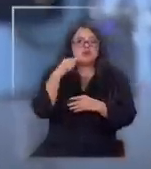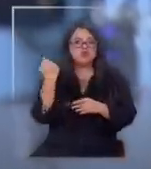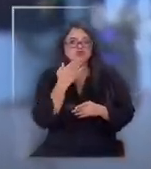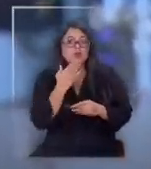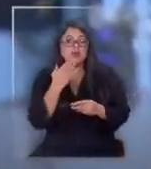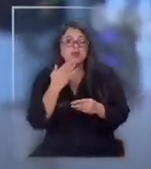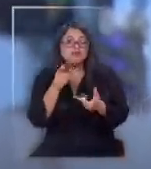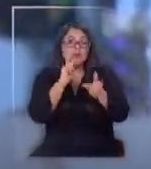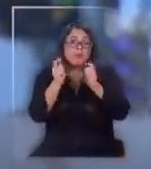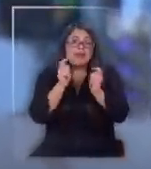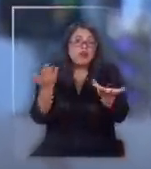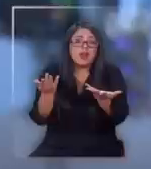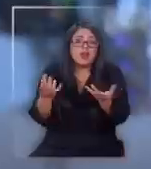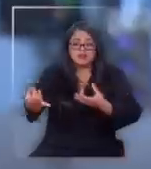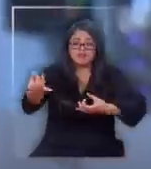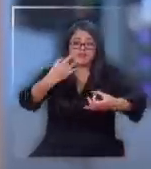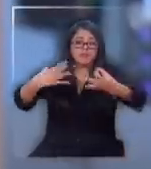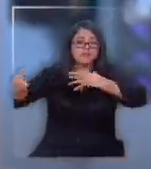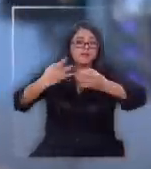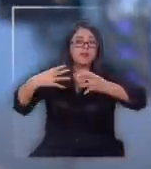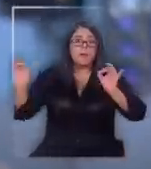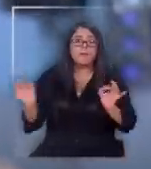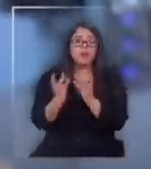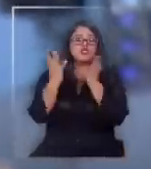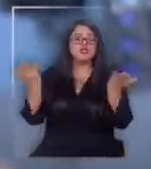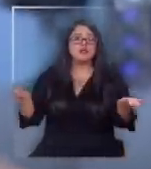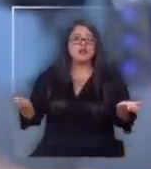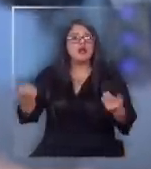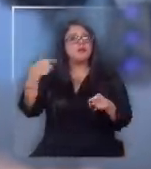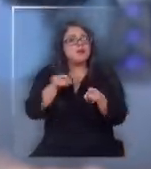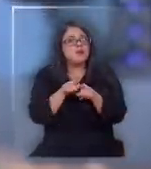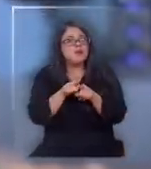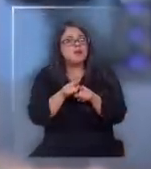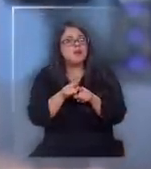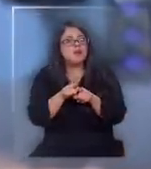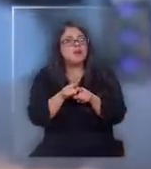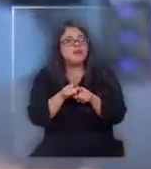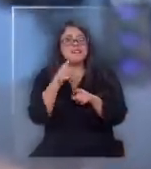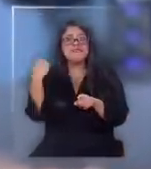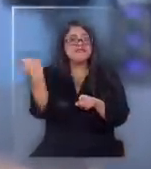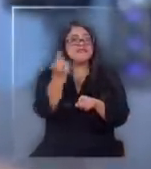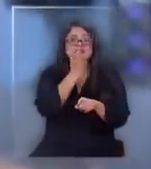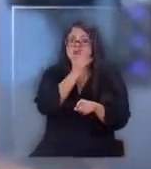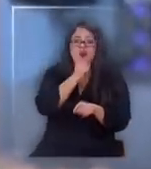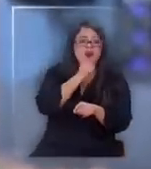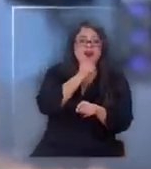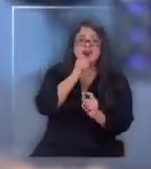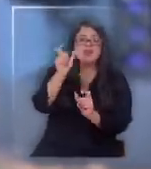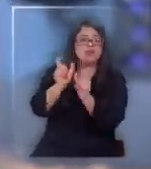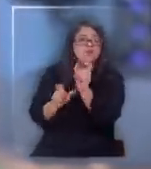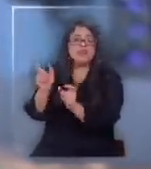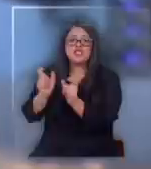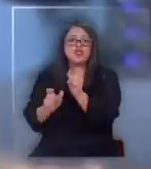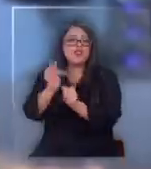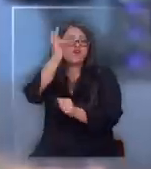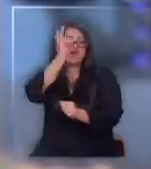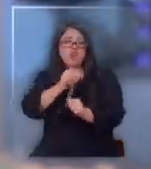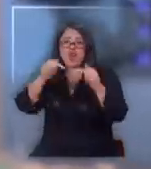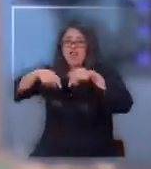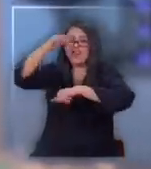contraer la infección. Pero curiosamente, nosotros no hemos tenido ningún caso en nuestro